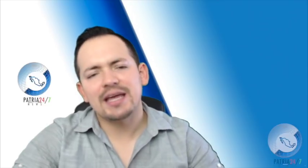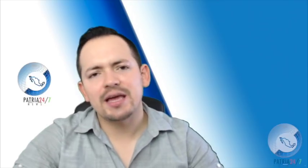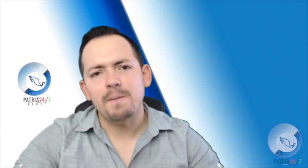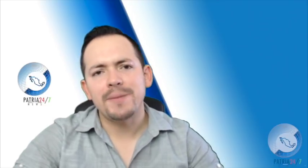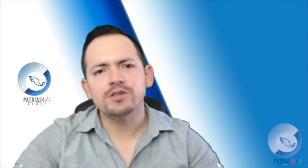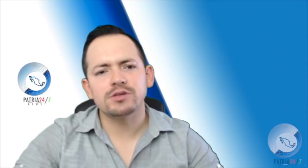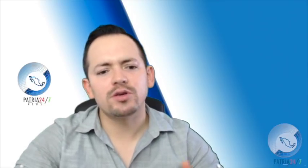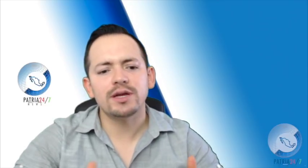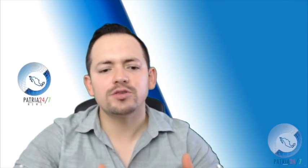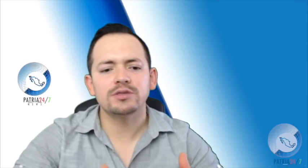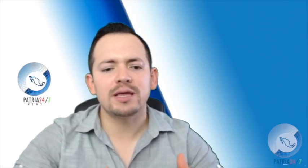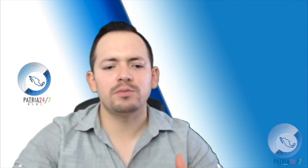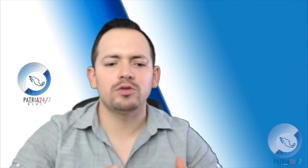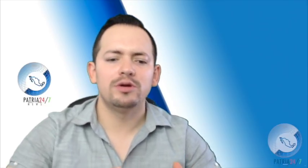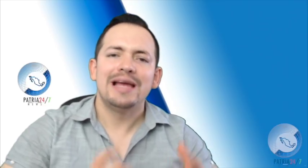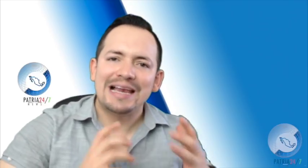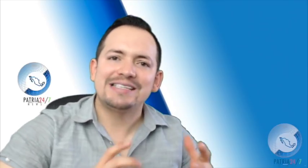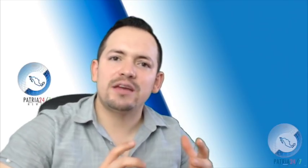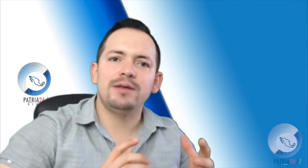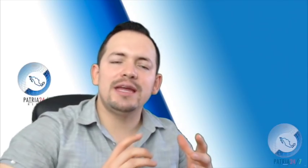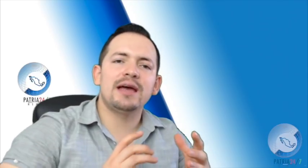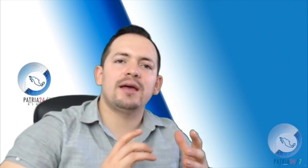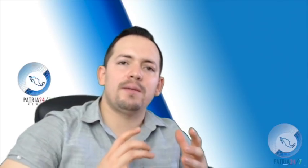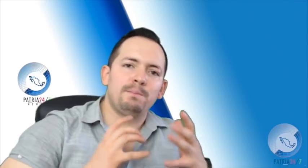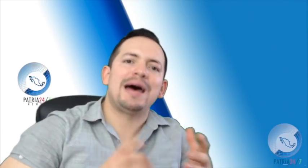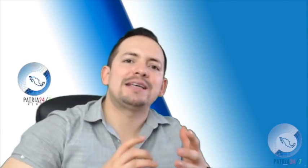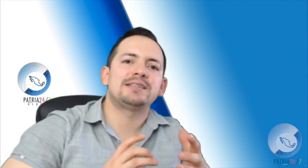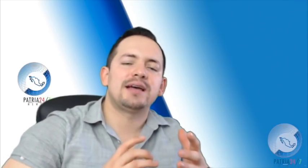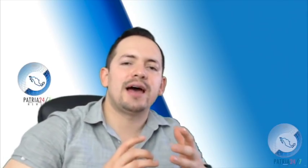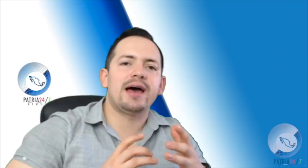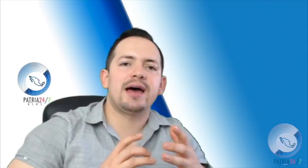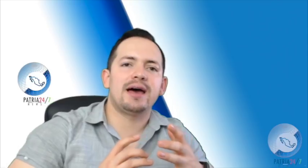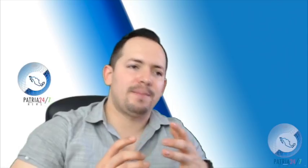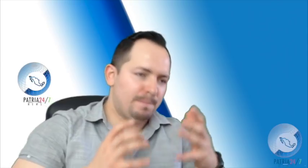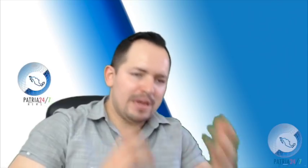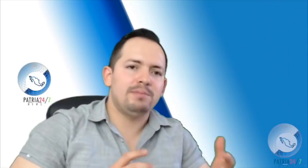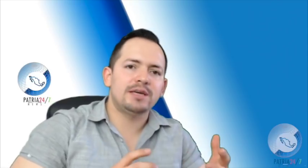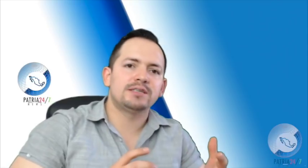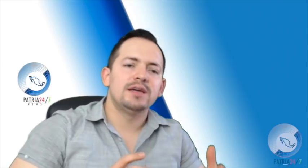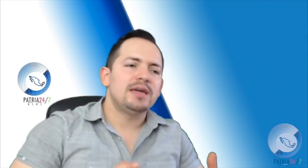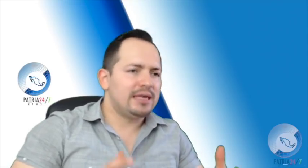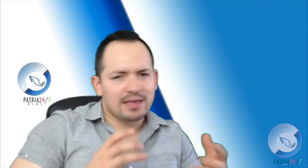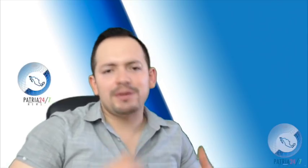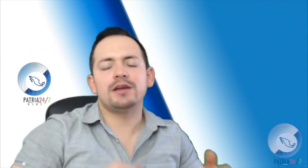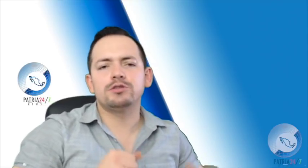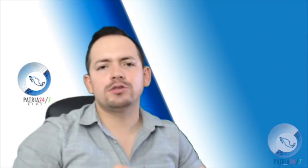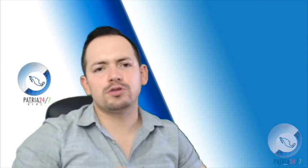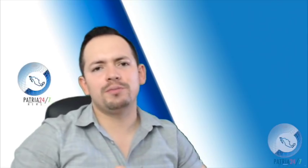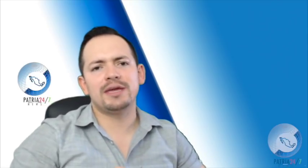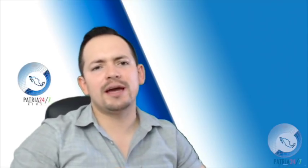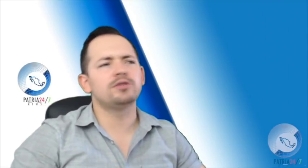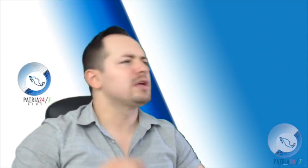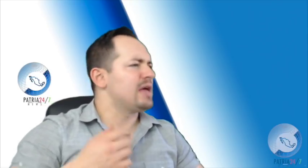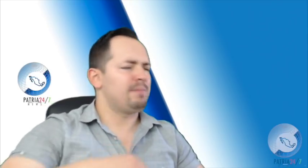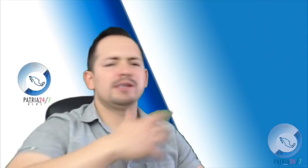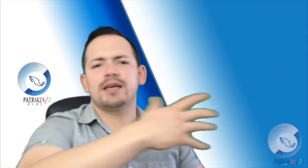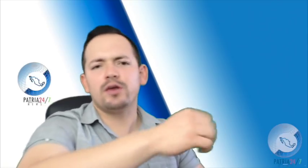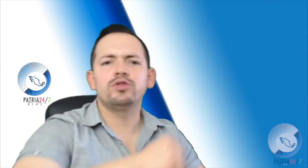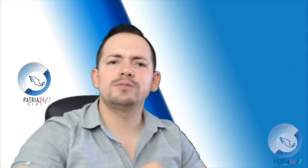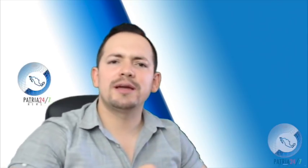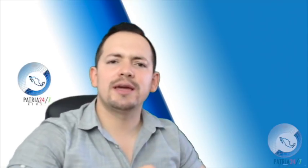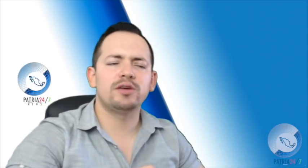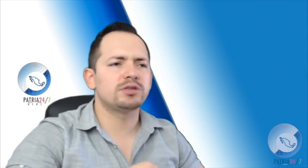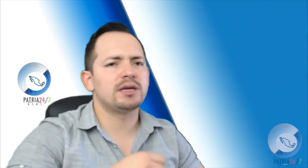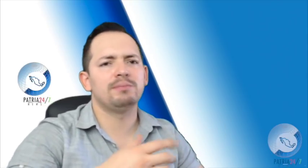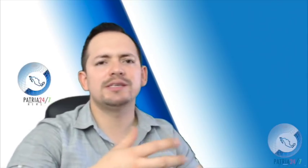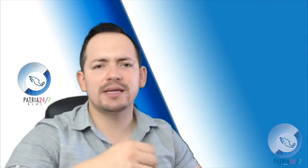ya sería en pesos. Creo que eso tanto le serviría más a Pemex y también a nosotros como mexicanos, en vez de que